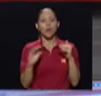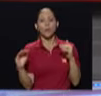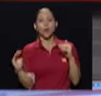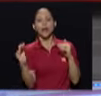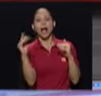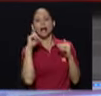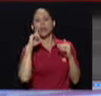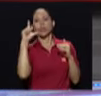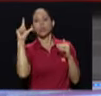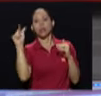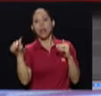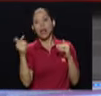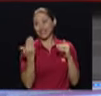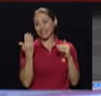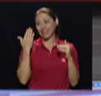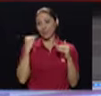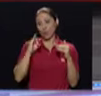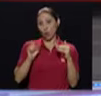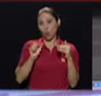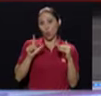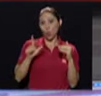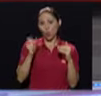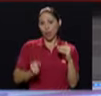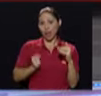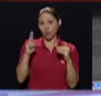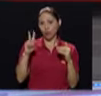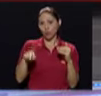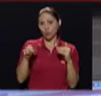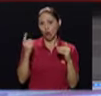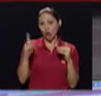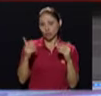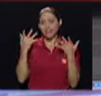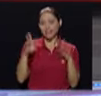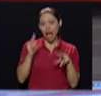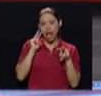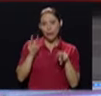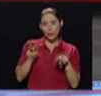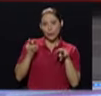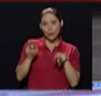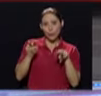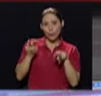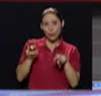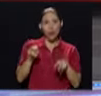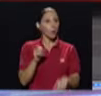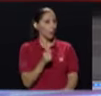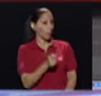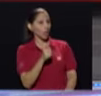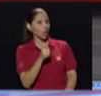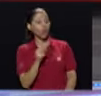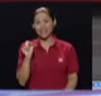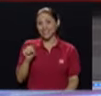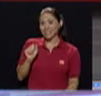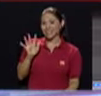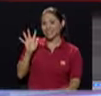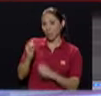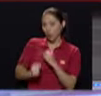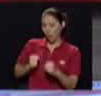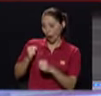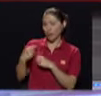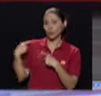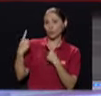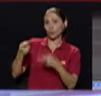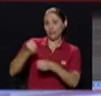estamos monitoreándolo desde julio del 2011. Apenas tenemos seis años, cinco años de estar